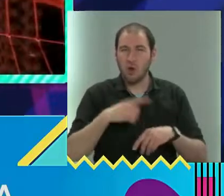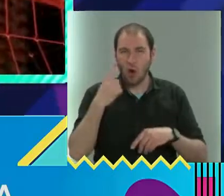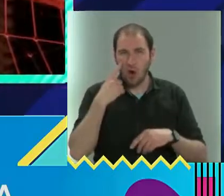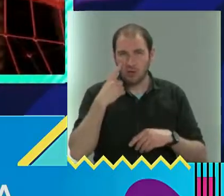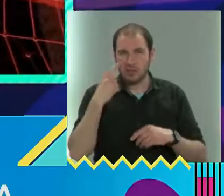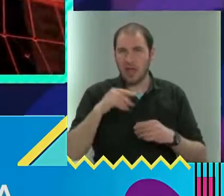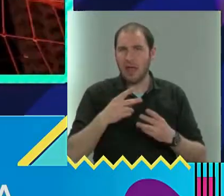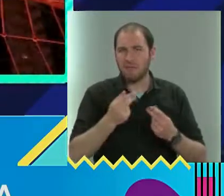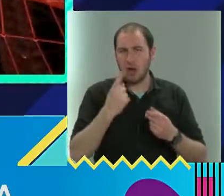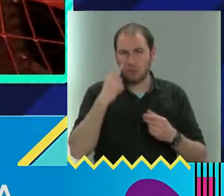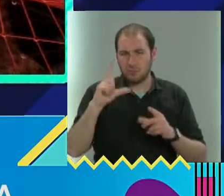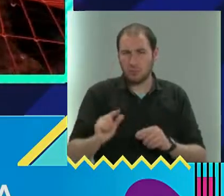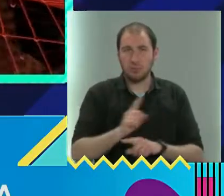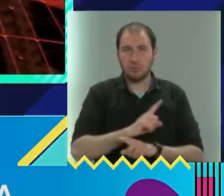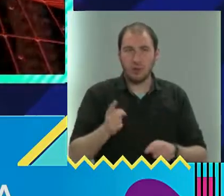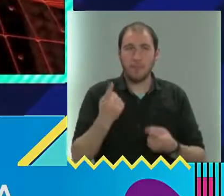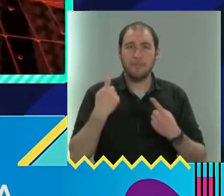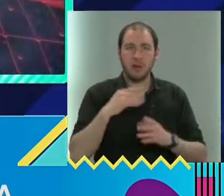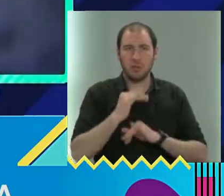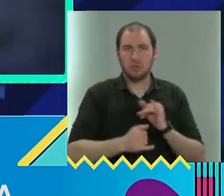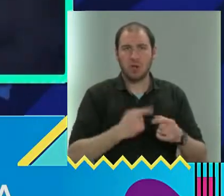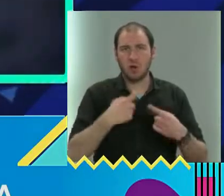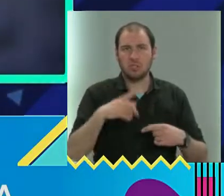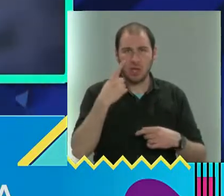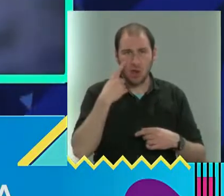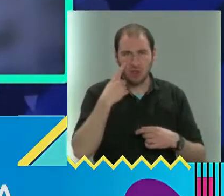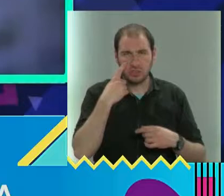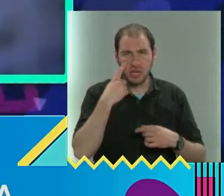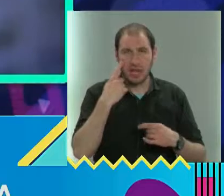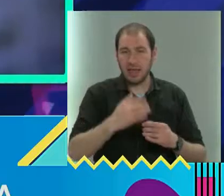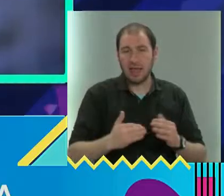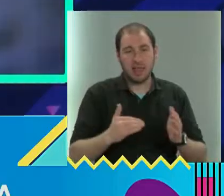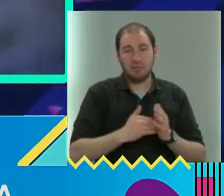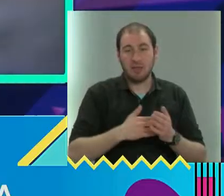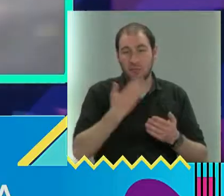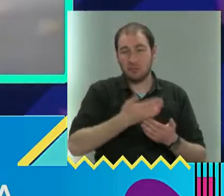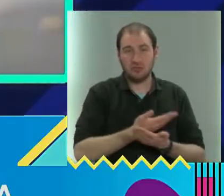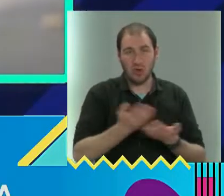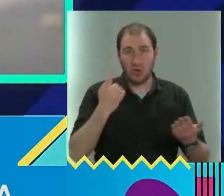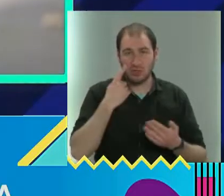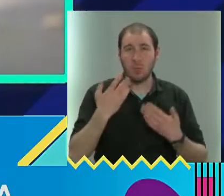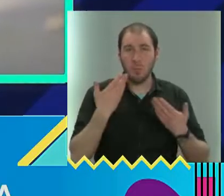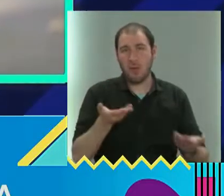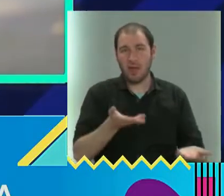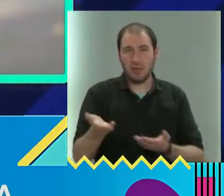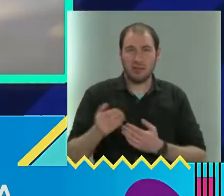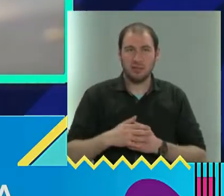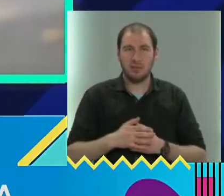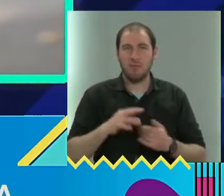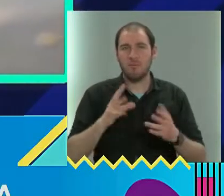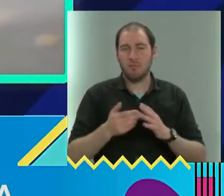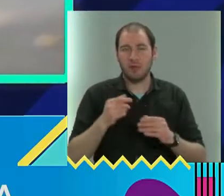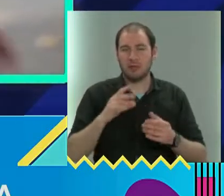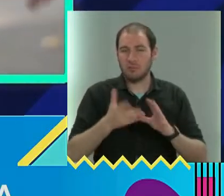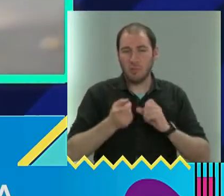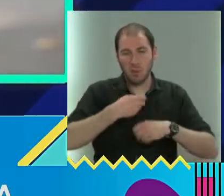a desvalorizar el conocimiento de sí mismo, pero sí decimos que el conocimiento está al alcance de todo el mundo y disponible en cualquier tipo de